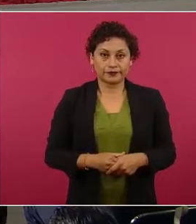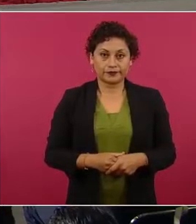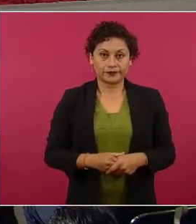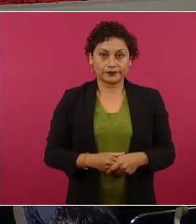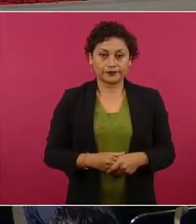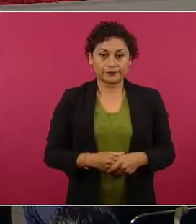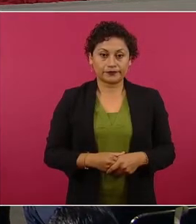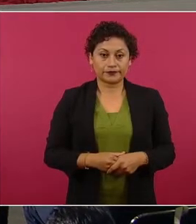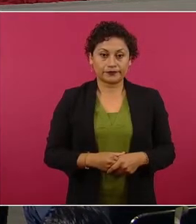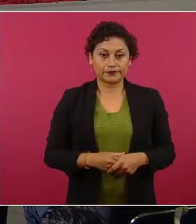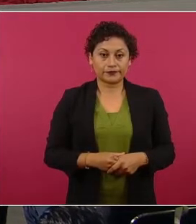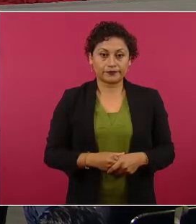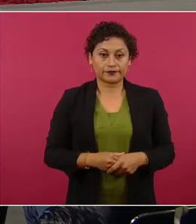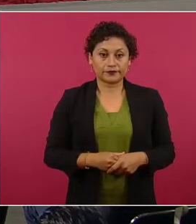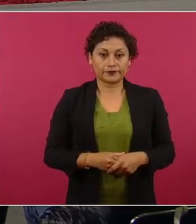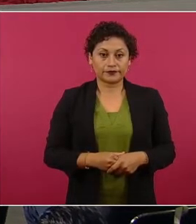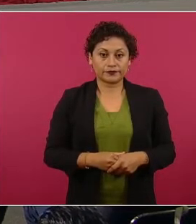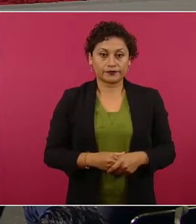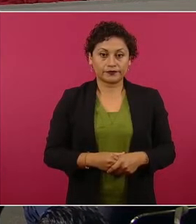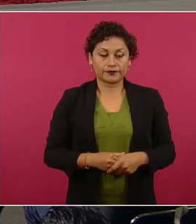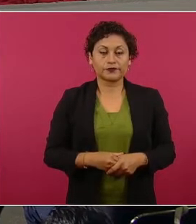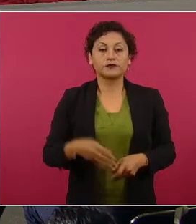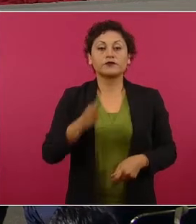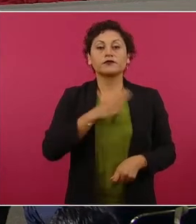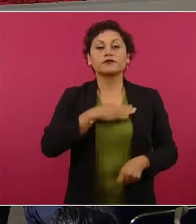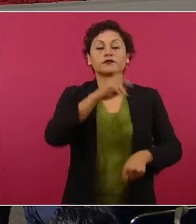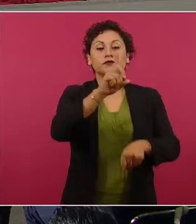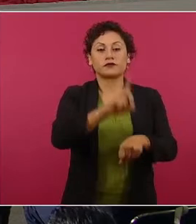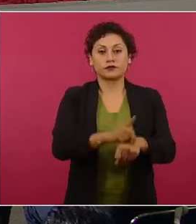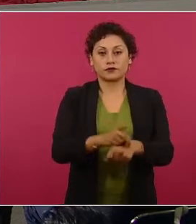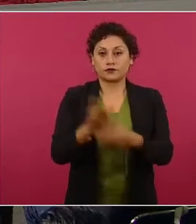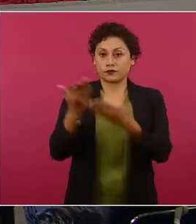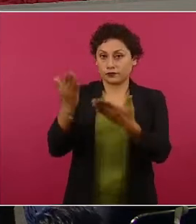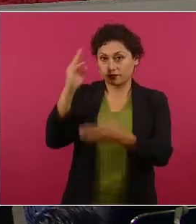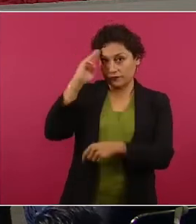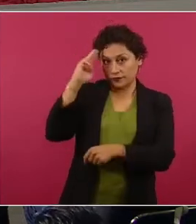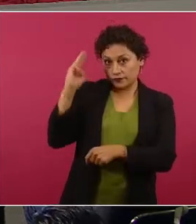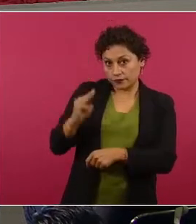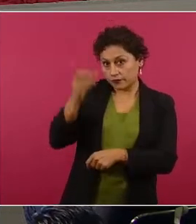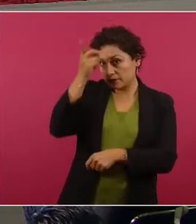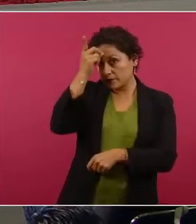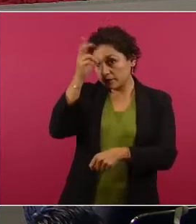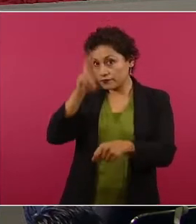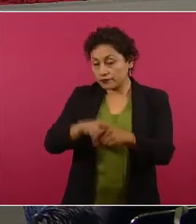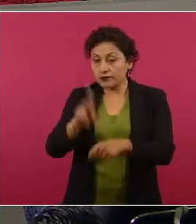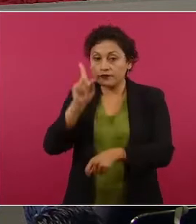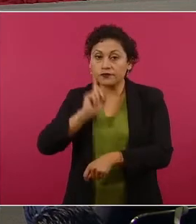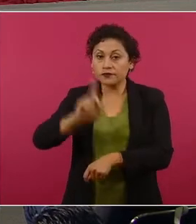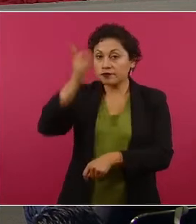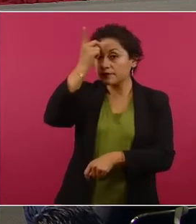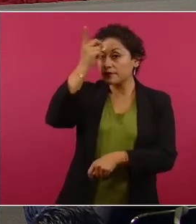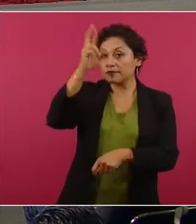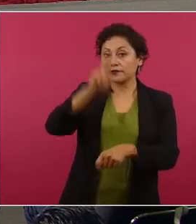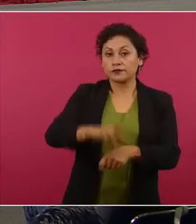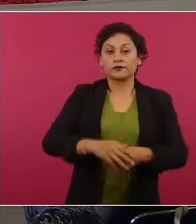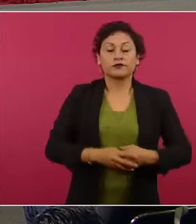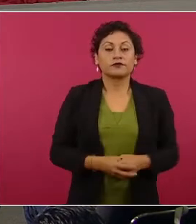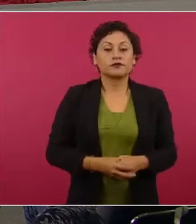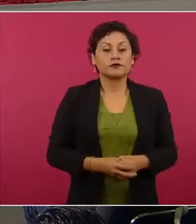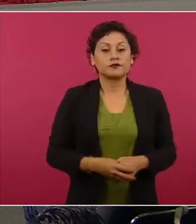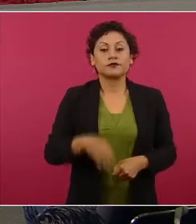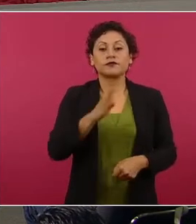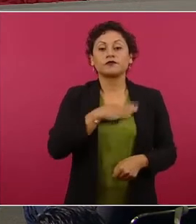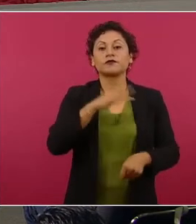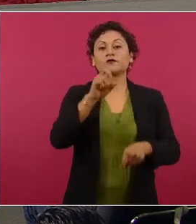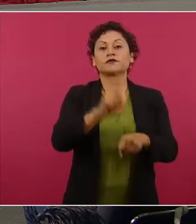Con su permiso, presidente. Muy buenos días, maestro, directora, director. Muy buenos días,